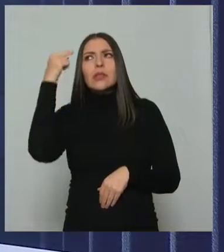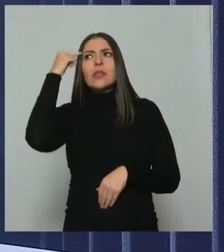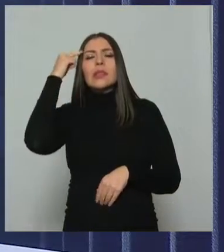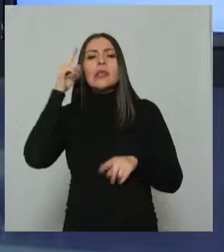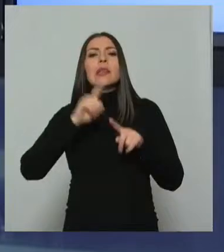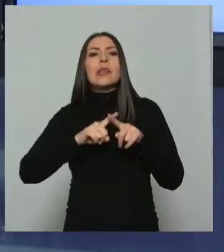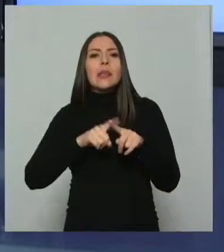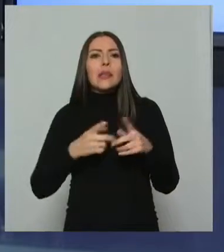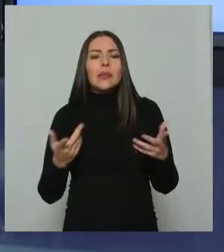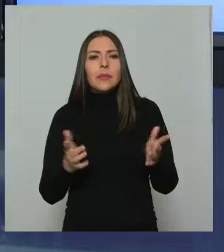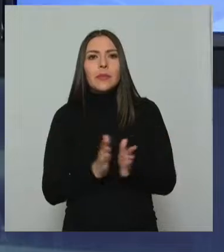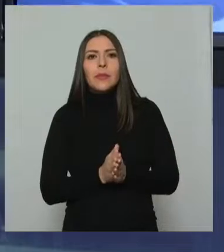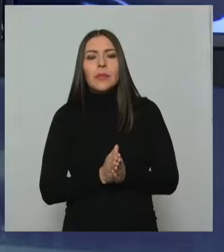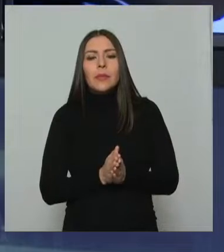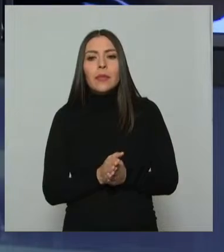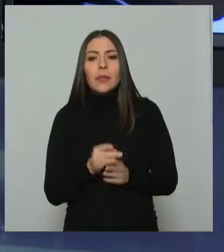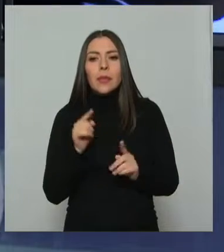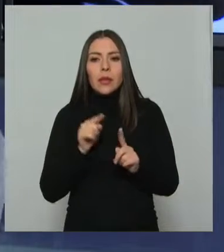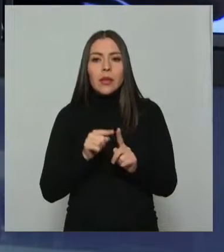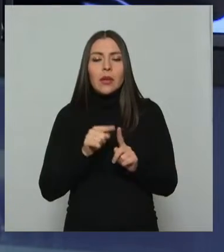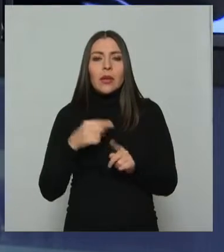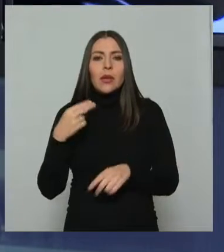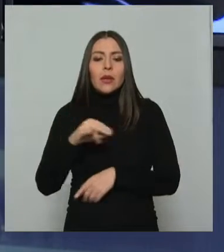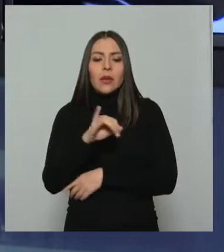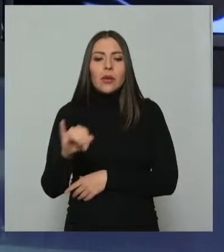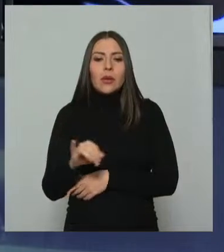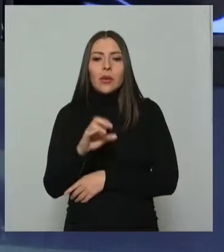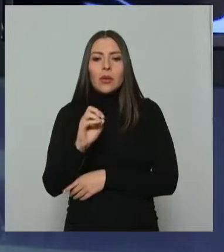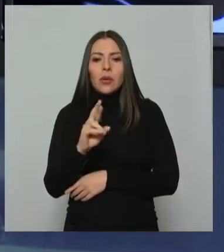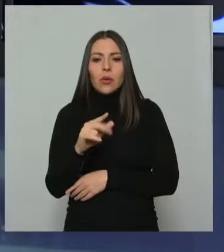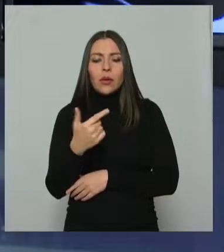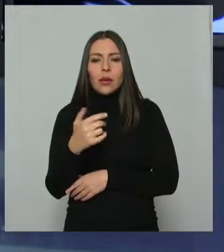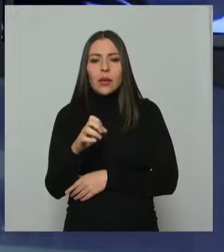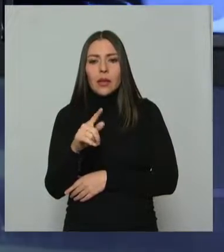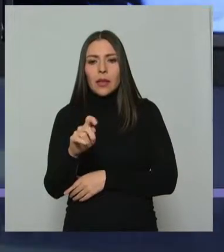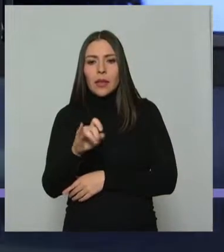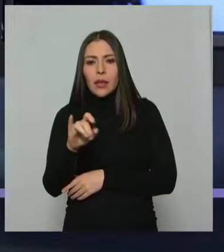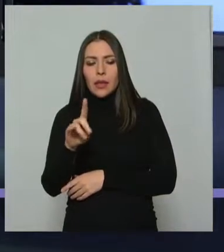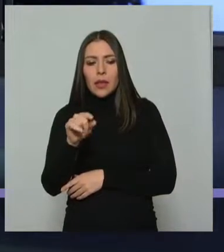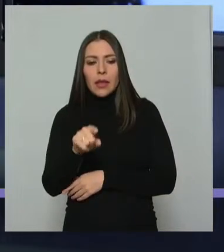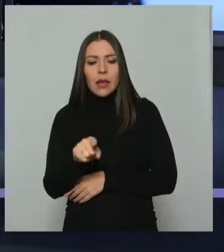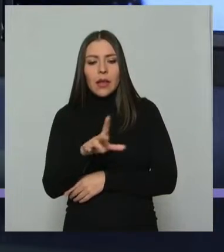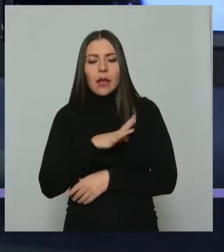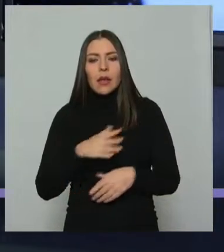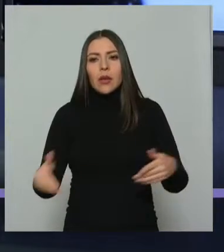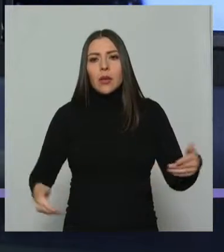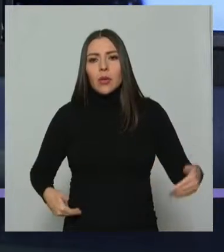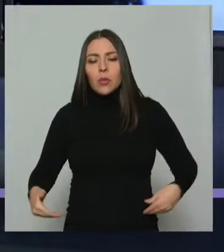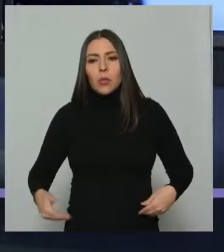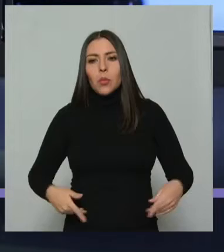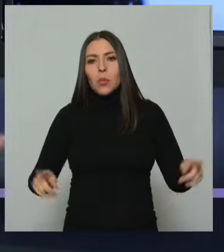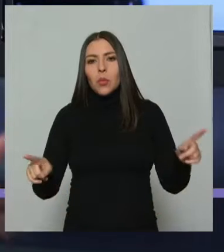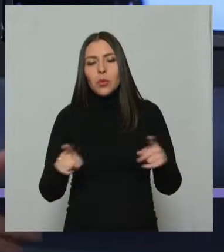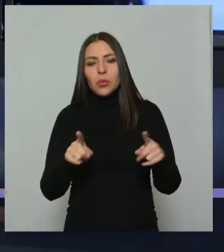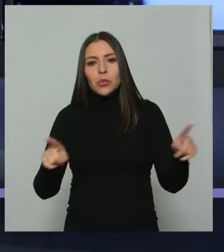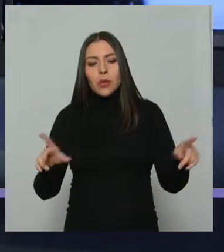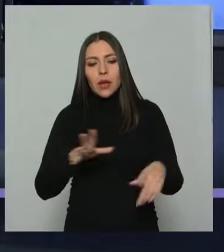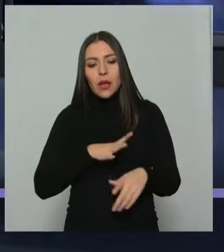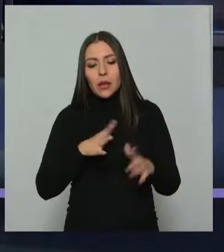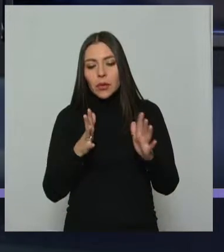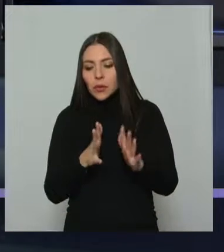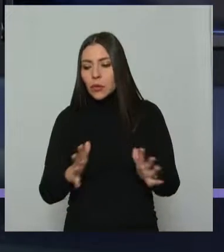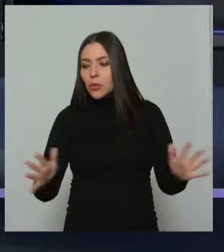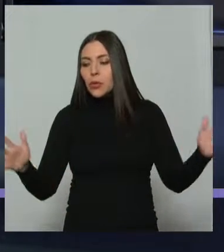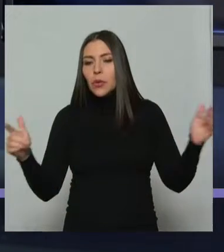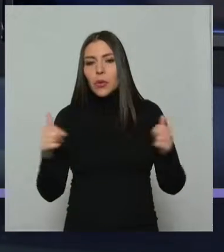está Jorge Tejeda, que ha presentado musicales, que tiene acceso a un grupo amplio